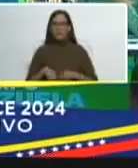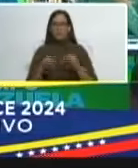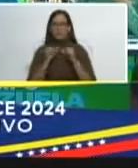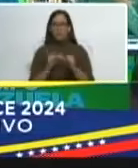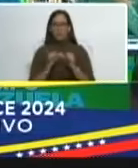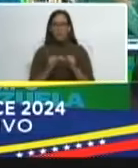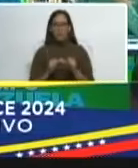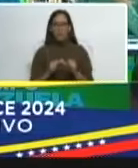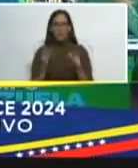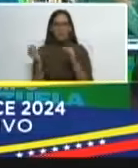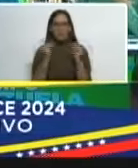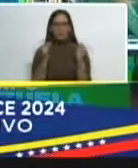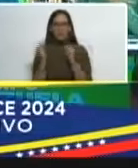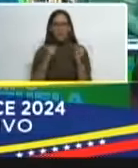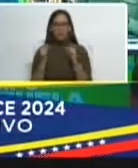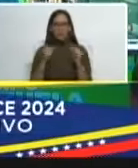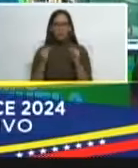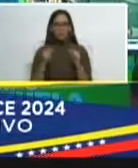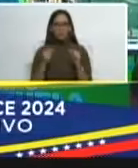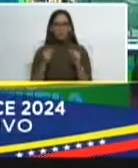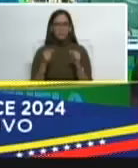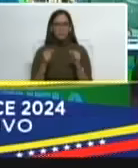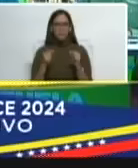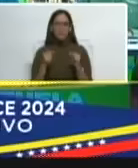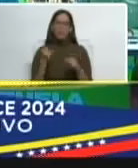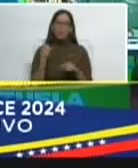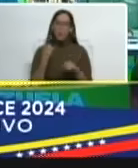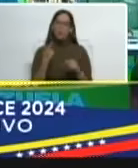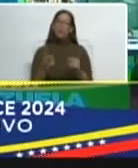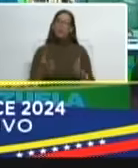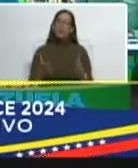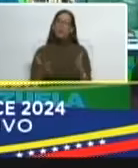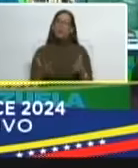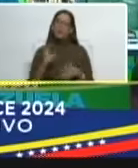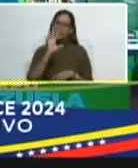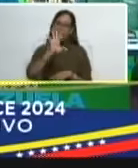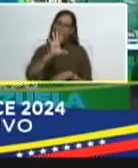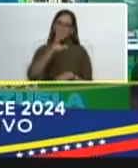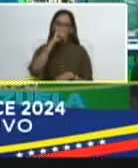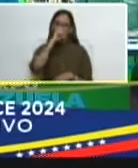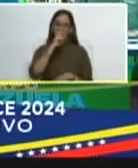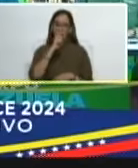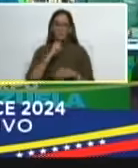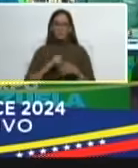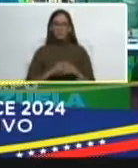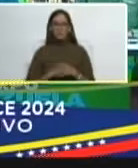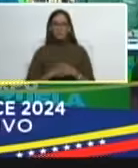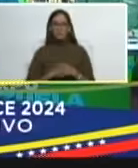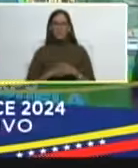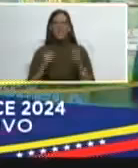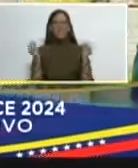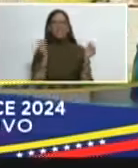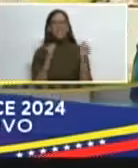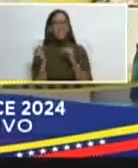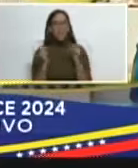permanentemente el diálogo. Es uno de los logros de estos 5 años. El